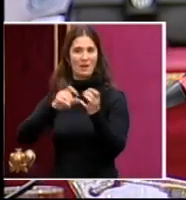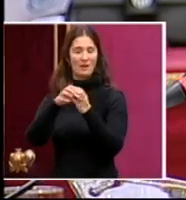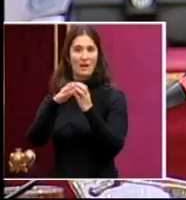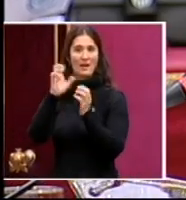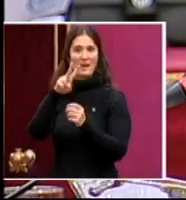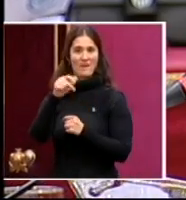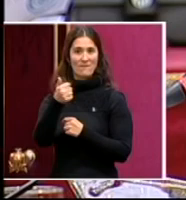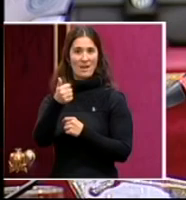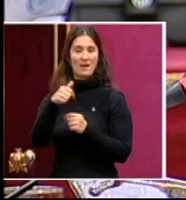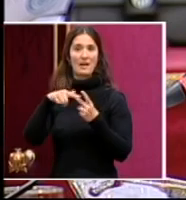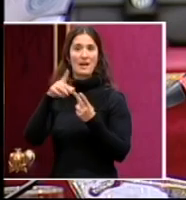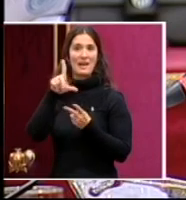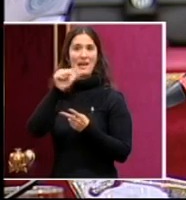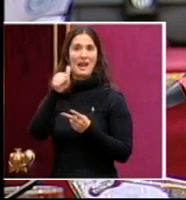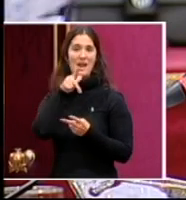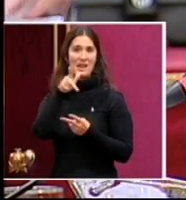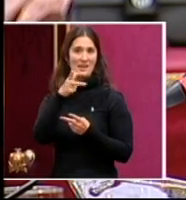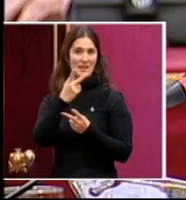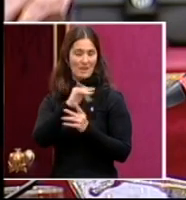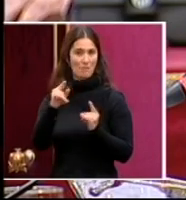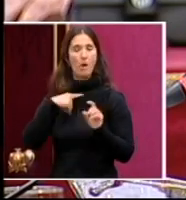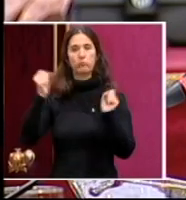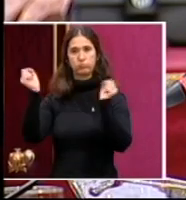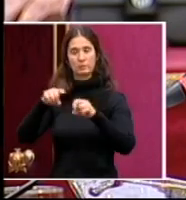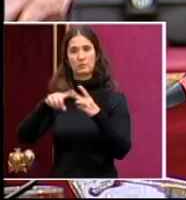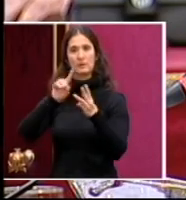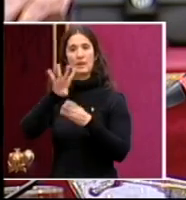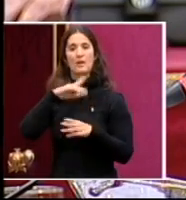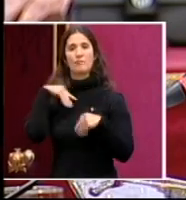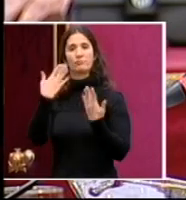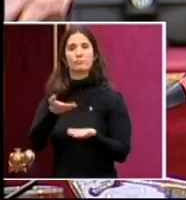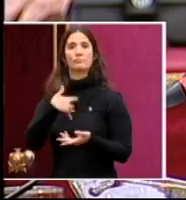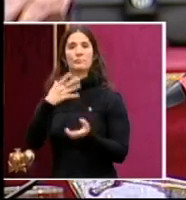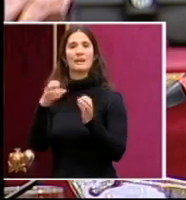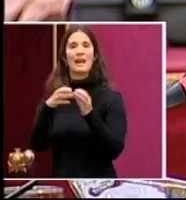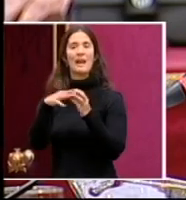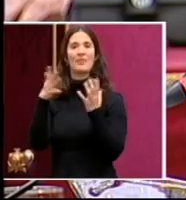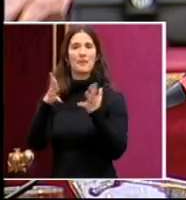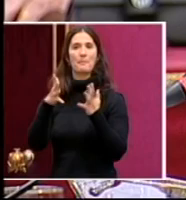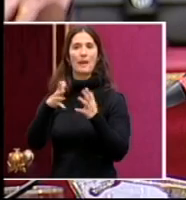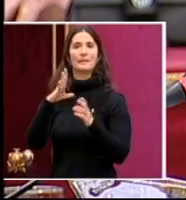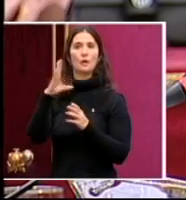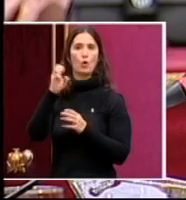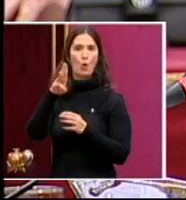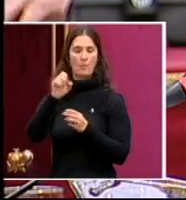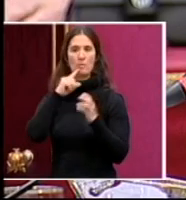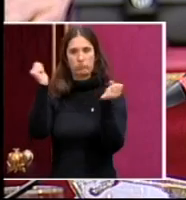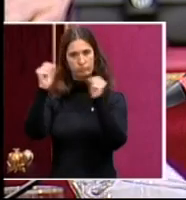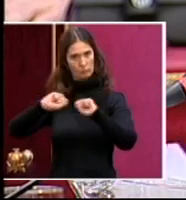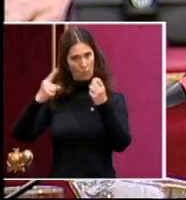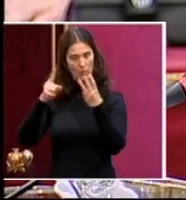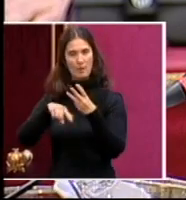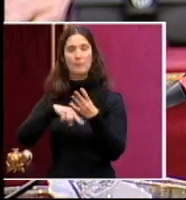Eva La Hierbabuena. Aprobación definitiva. 15. Concesión de la Granada de Plata a la cadena COPE. Aprobación